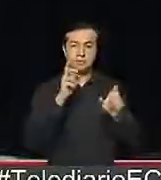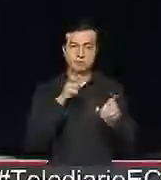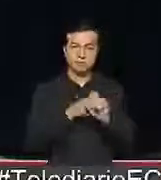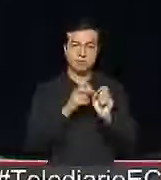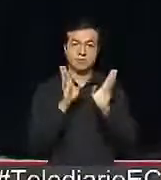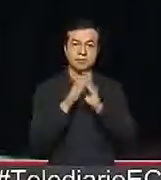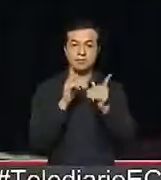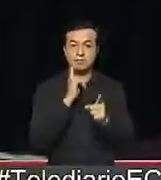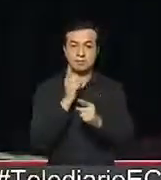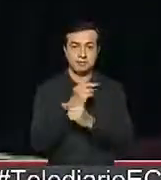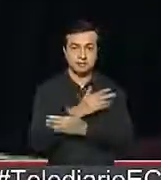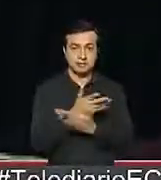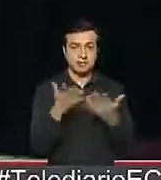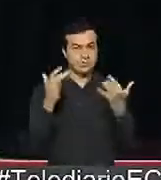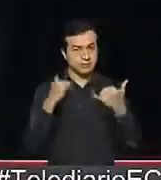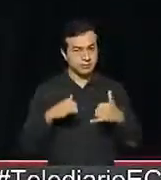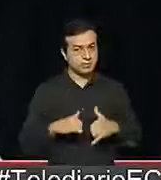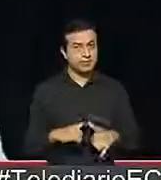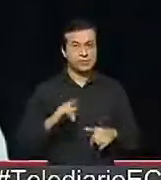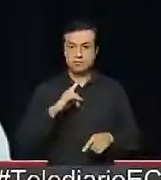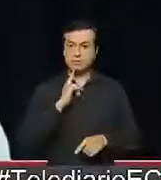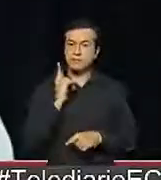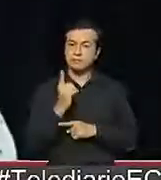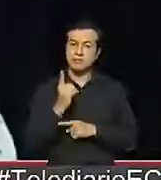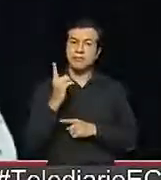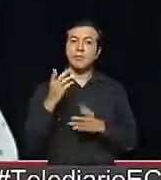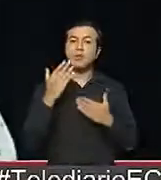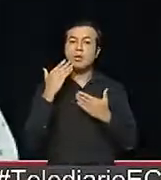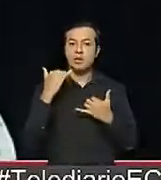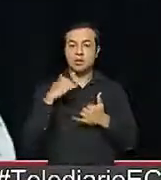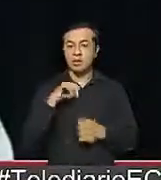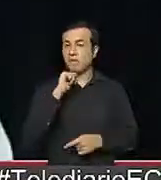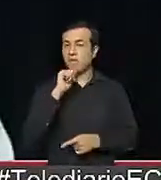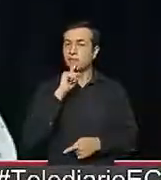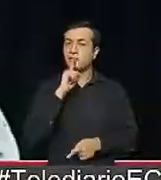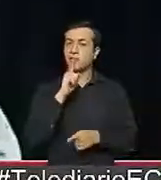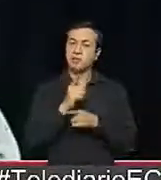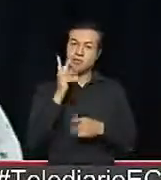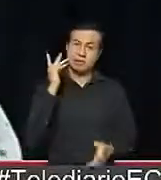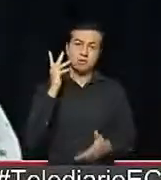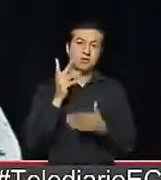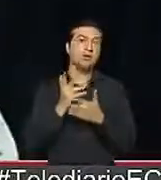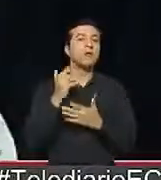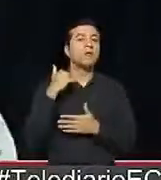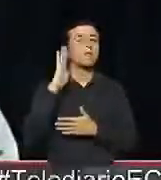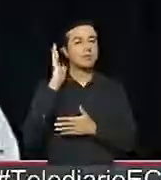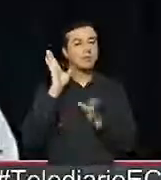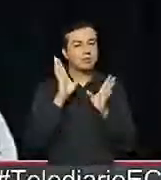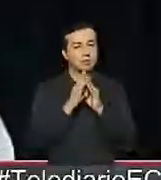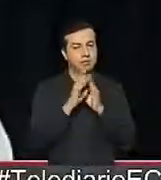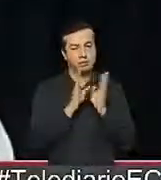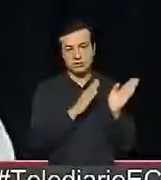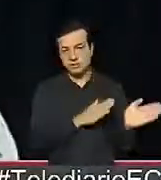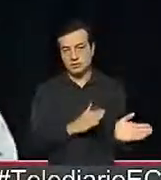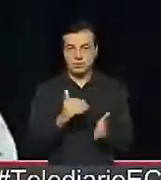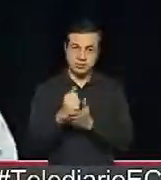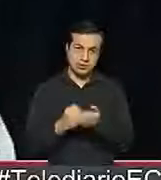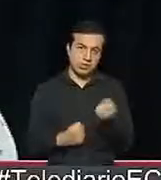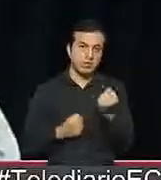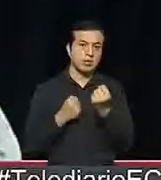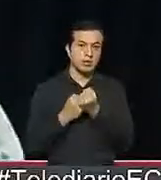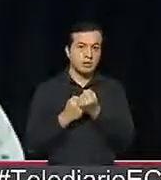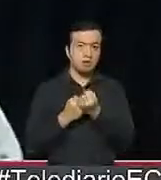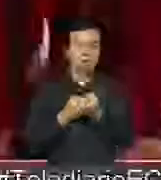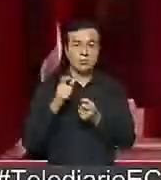de eventos y también que se realicen. Pues en Guayaquil hace falta más de estos eventos, ¿no?, que ayuden a culturizar